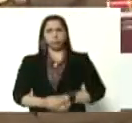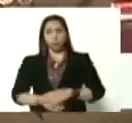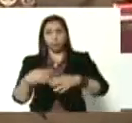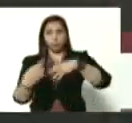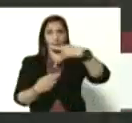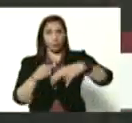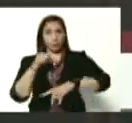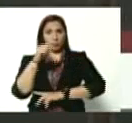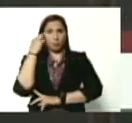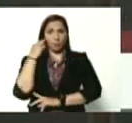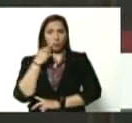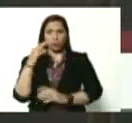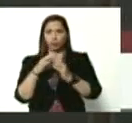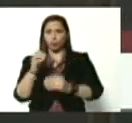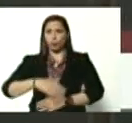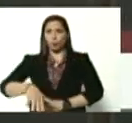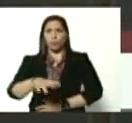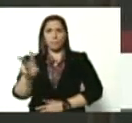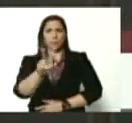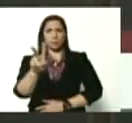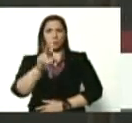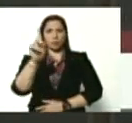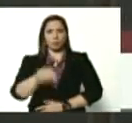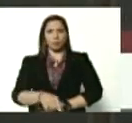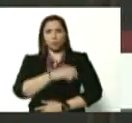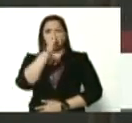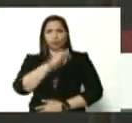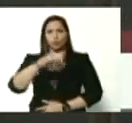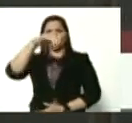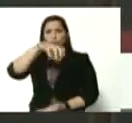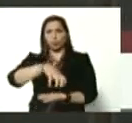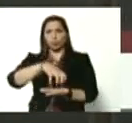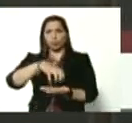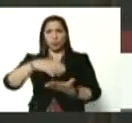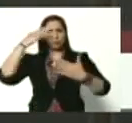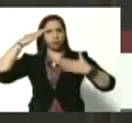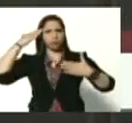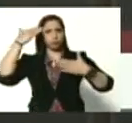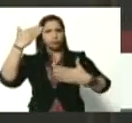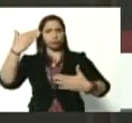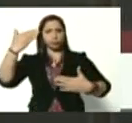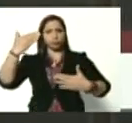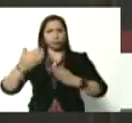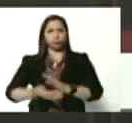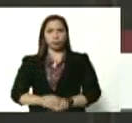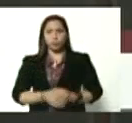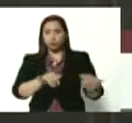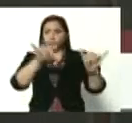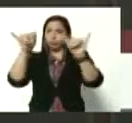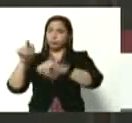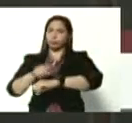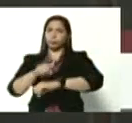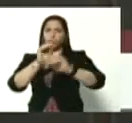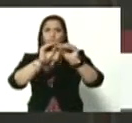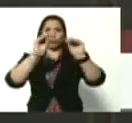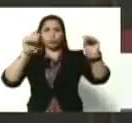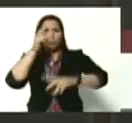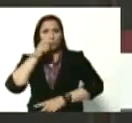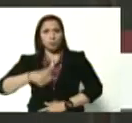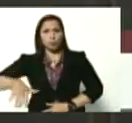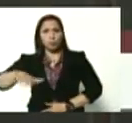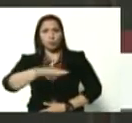bolivariana en toda venezuela y en el zulia saludos que lleve al mismo tiempo un llamado al pueblo